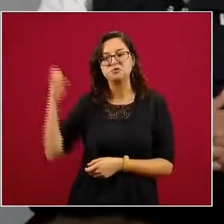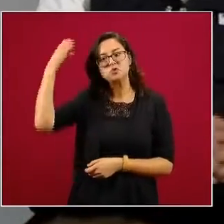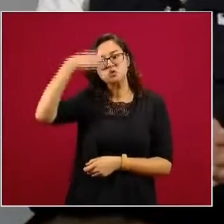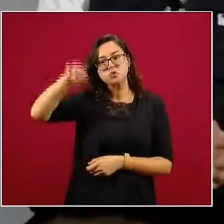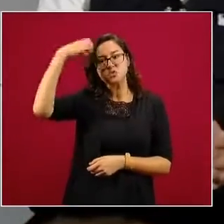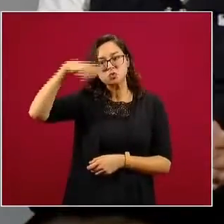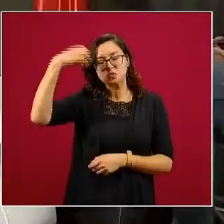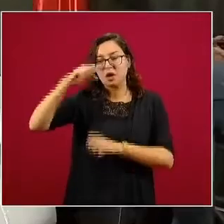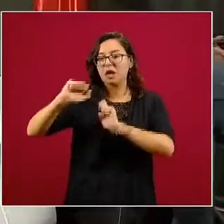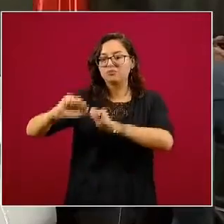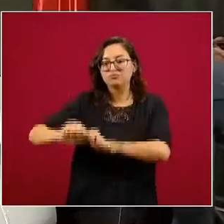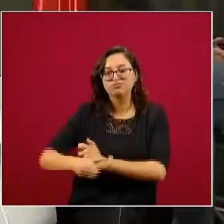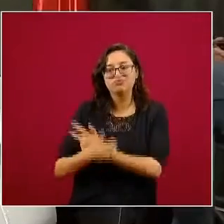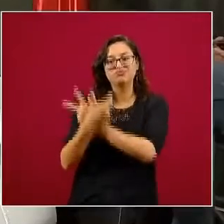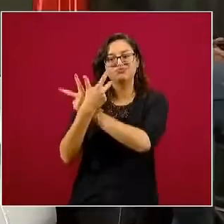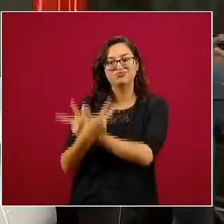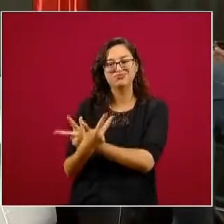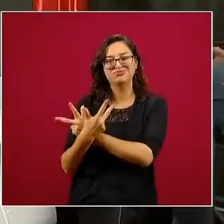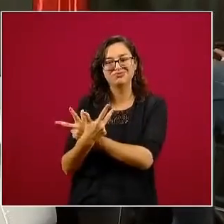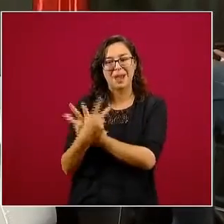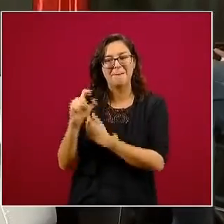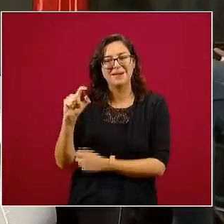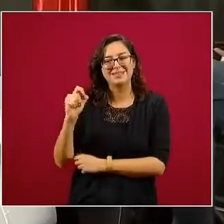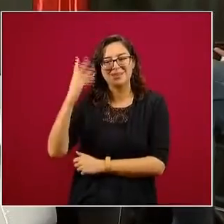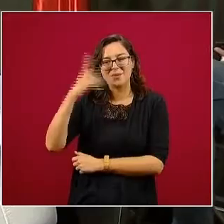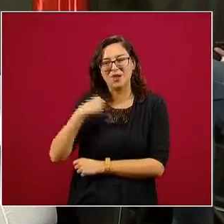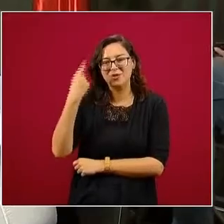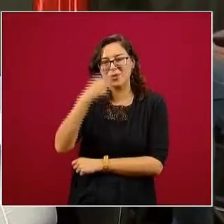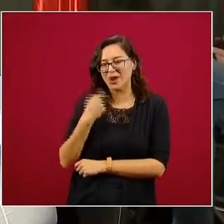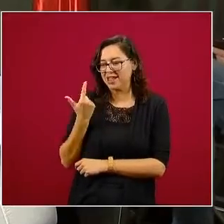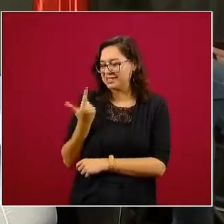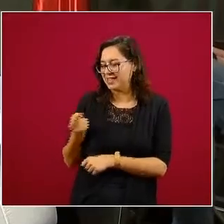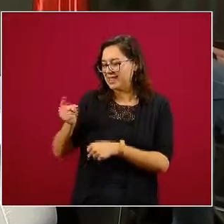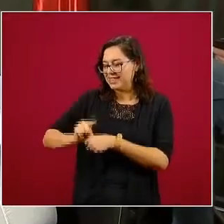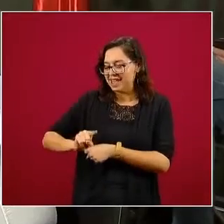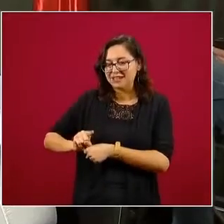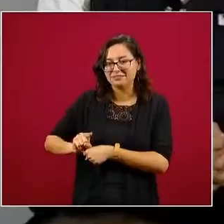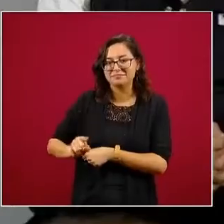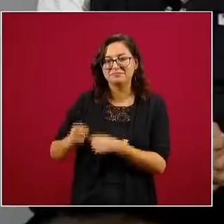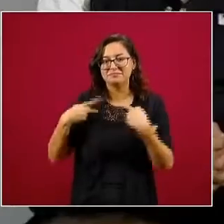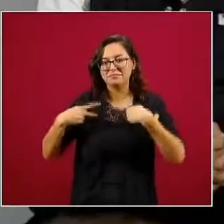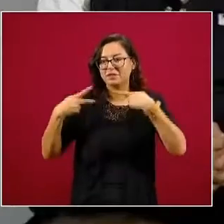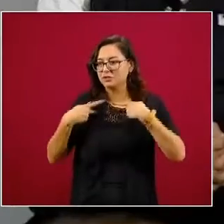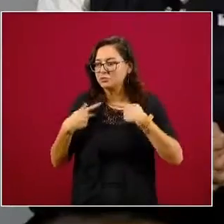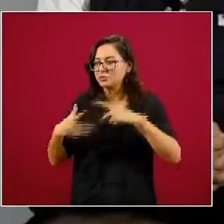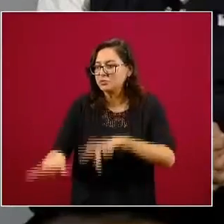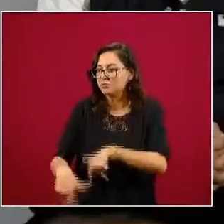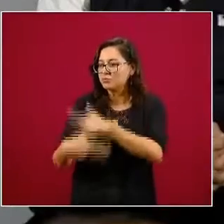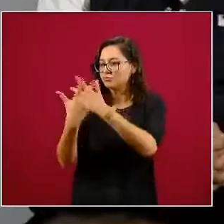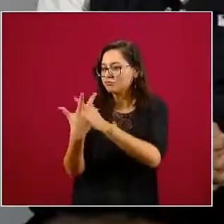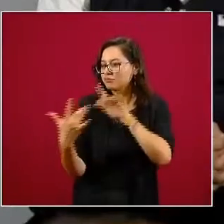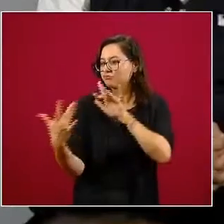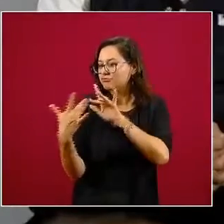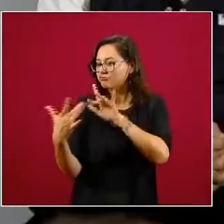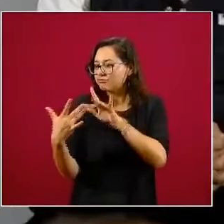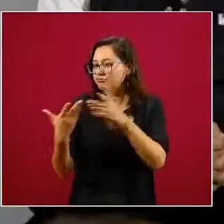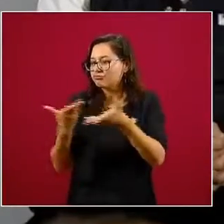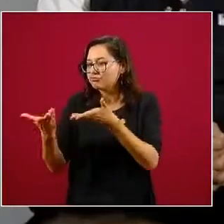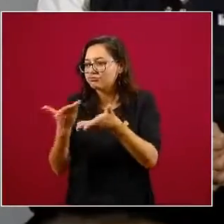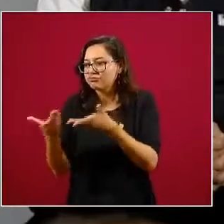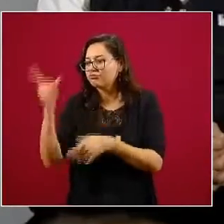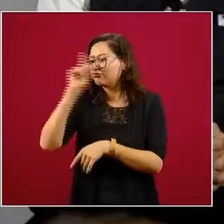288.397 artículos de parte del INSABI directamente hacia Puebla entre diversos tipos de insumo. ¿Qué apoyo en específico se le ha dado a Puebla? ¿Cuándo llegará? ¿Si